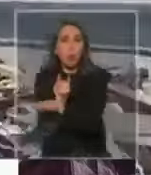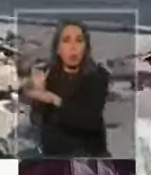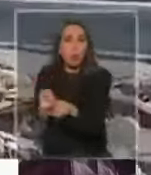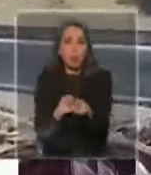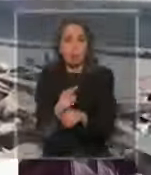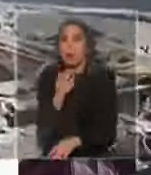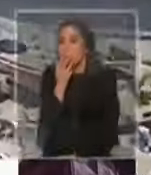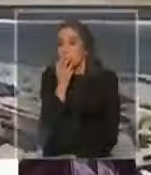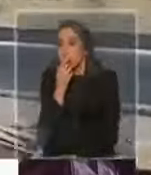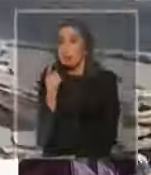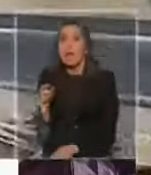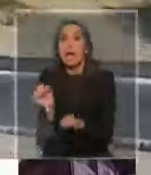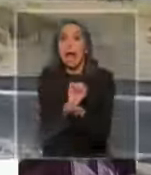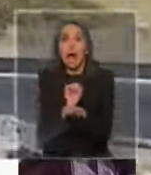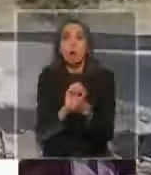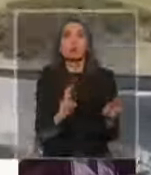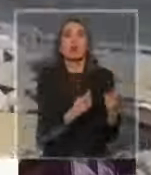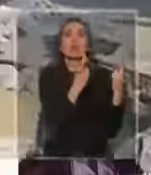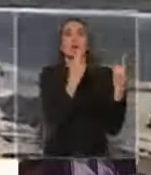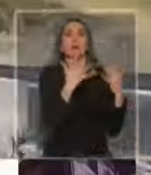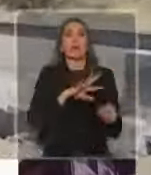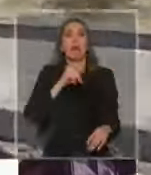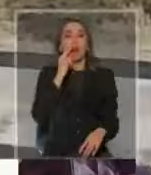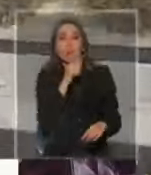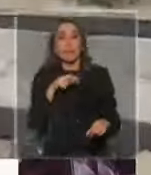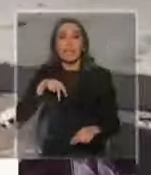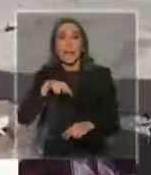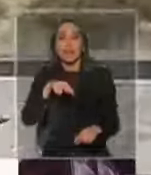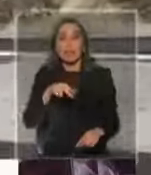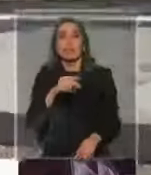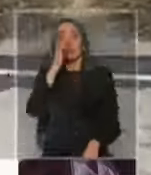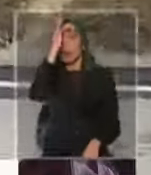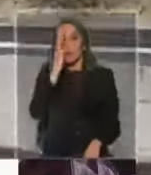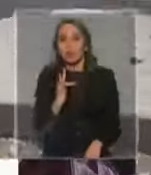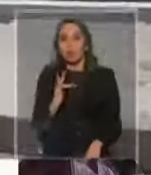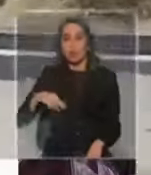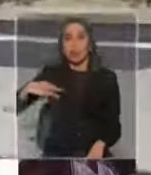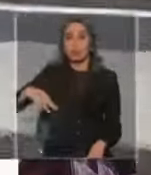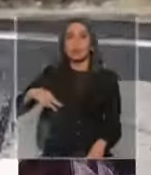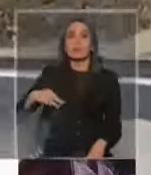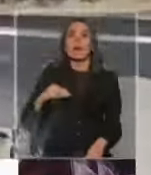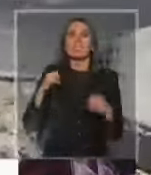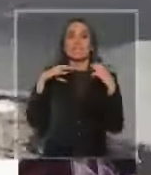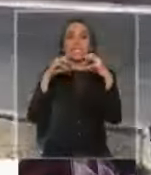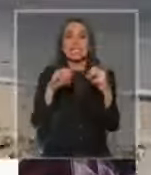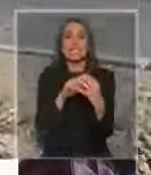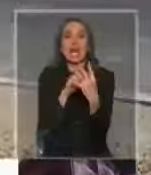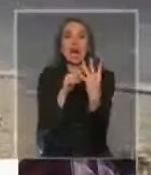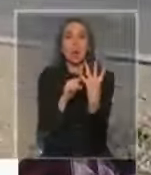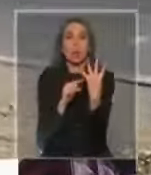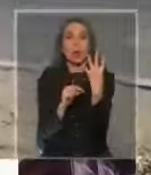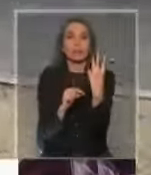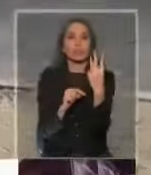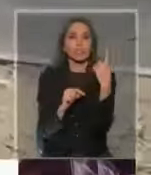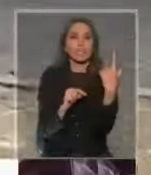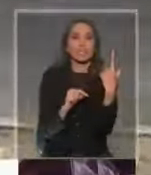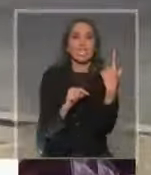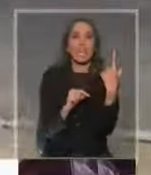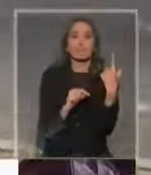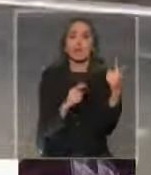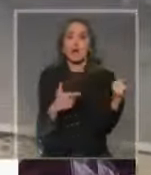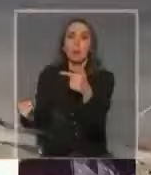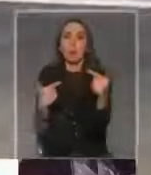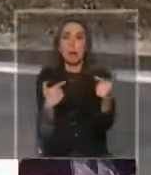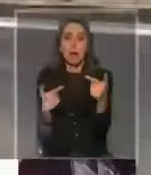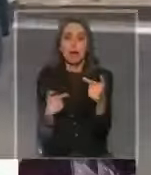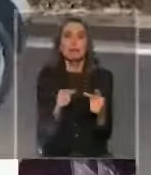Al momento se mantiene el vehículo recuperado por robo, por personal de La Cisterna. Son 437 con clave 10 de fuego.